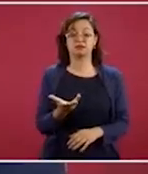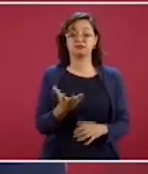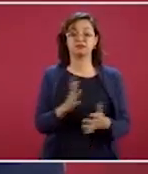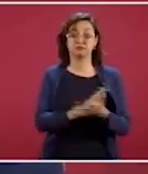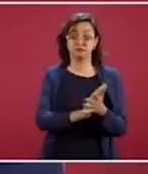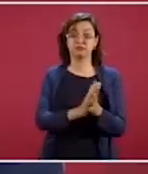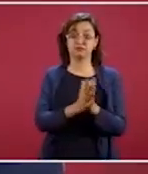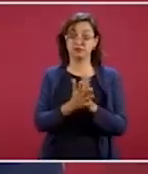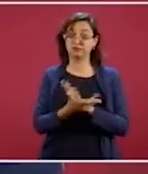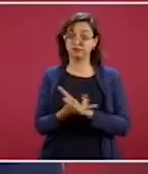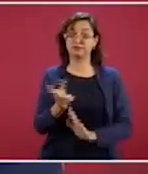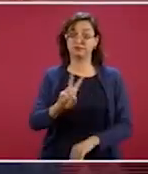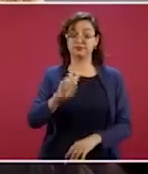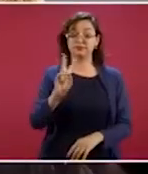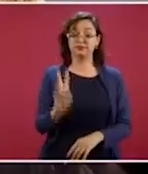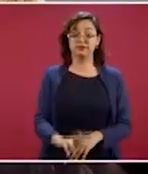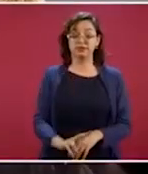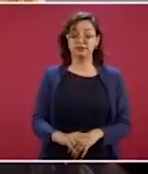transformar algo,